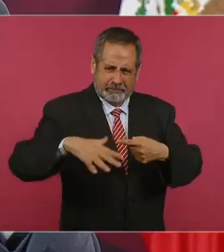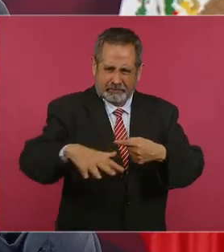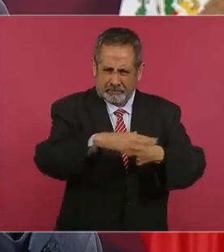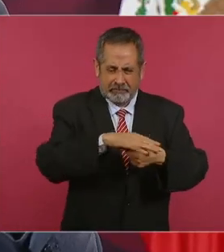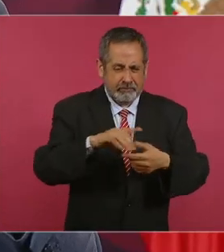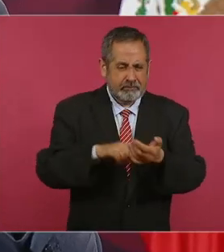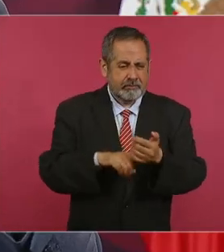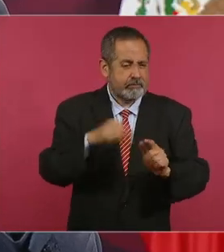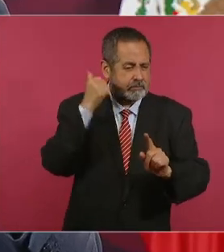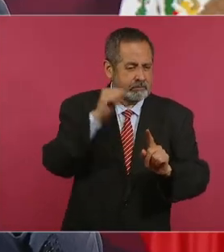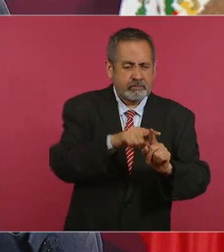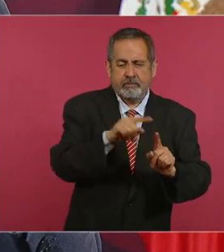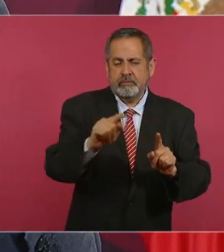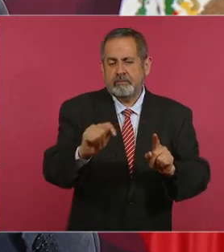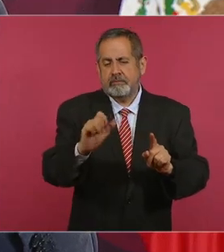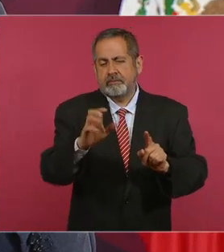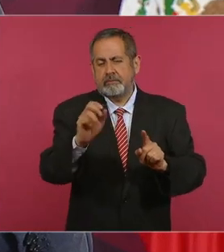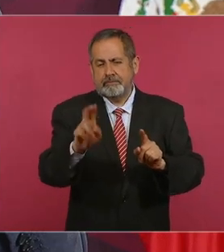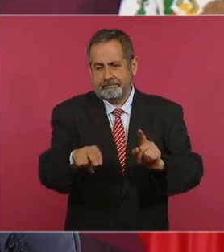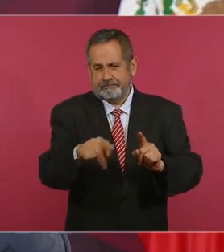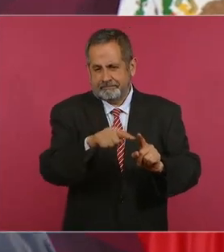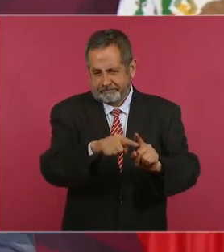Tecpan.